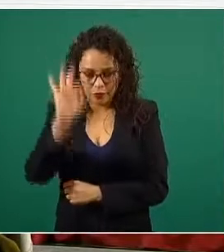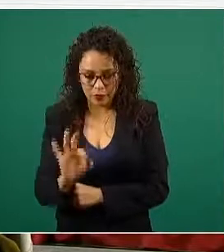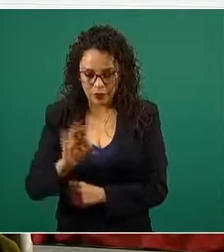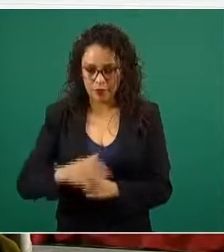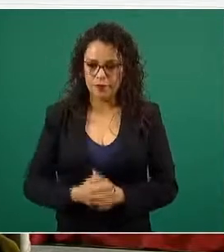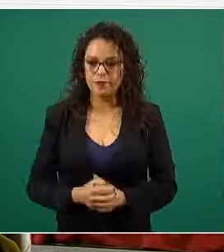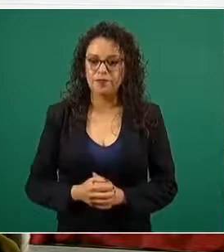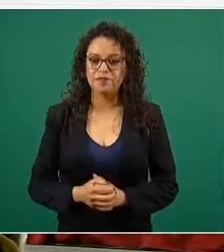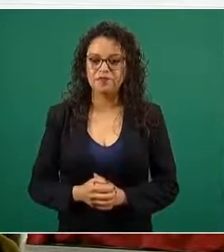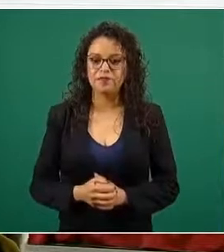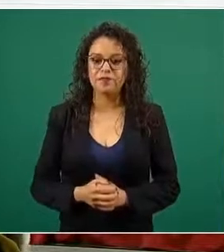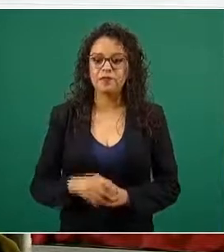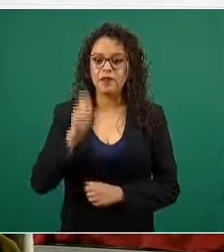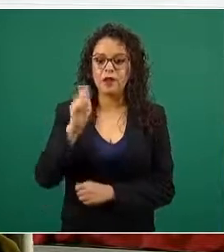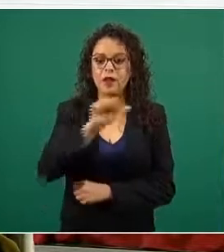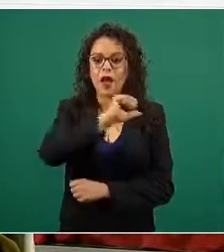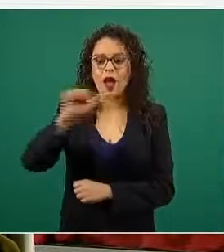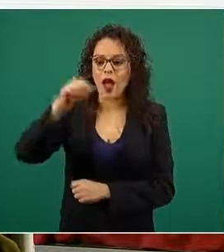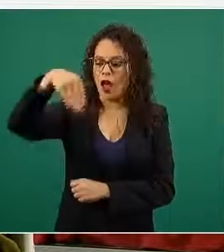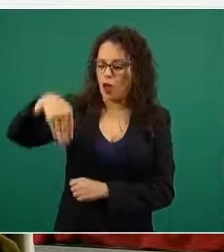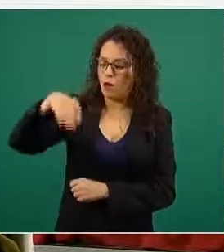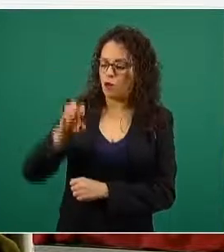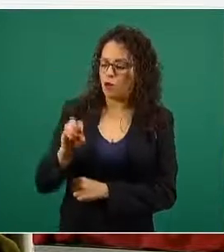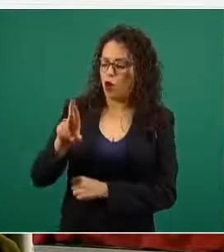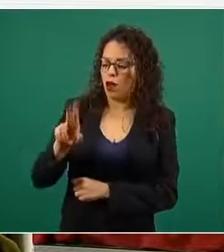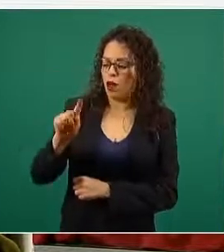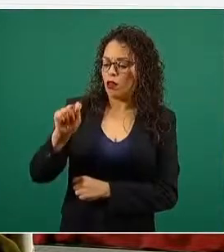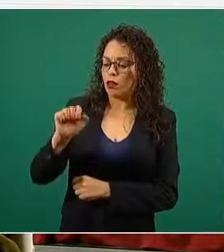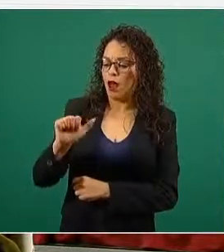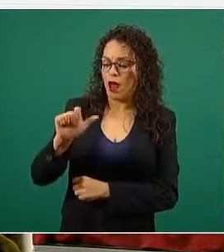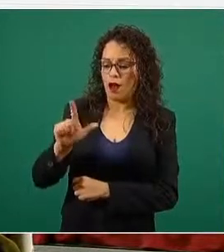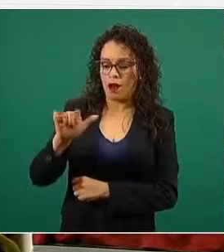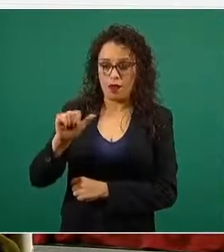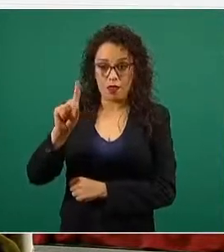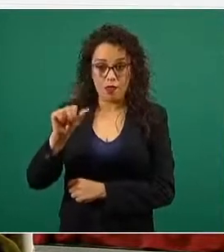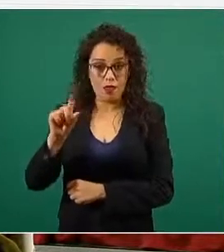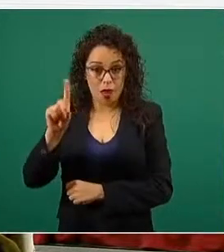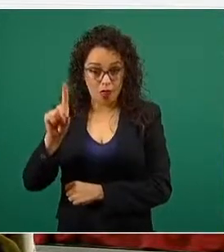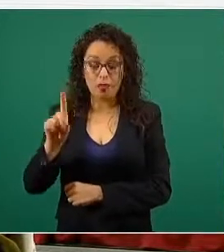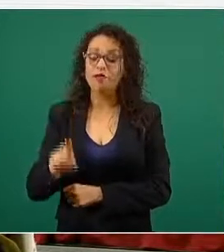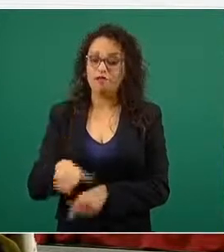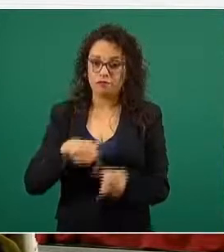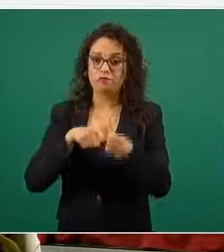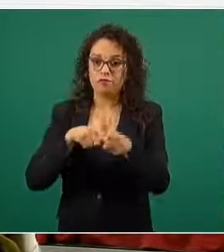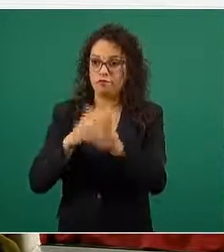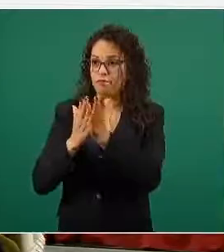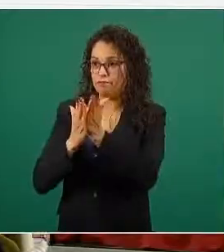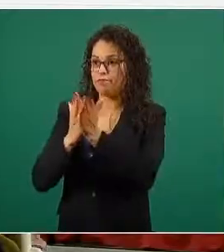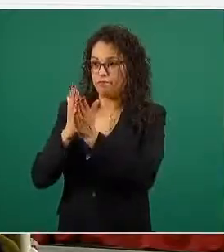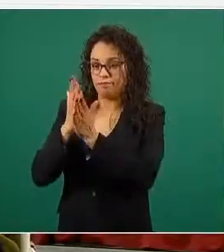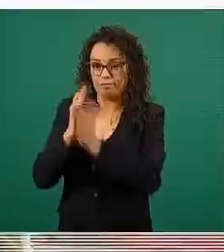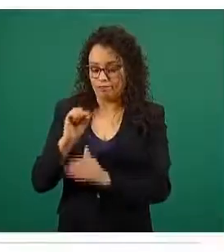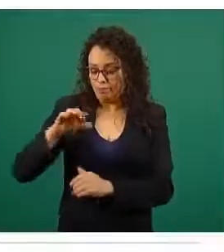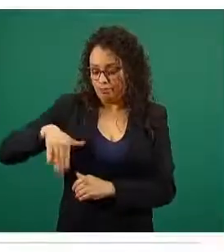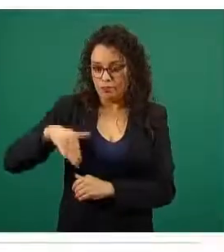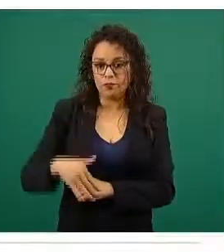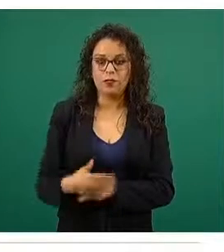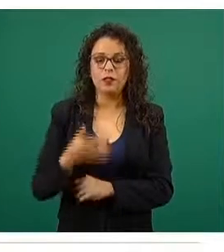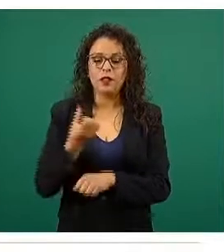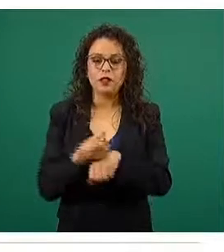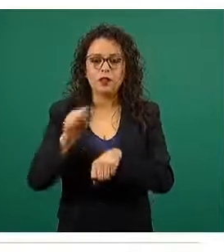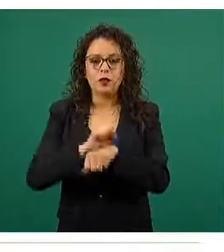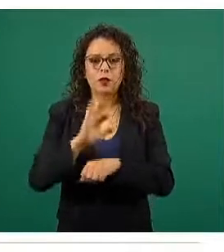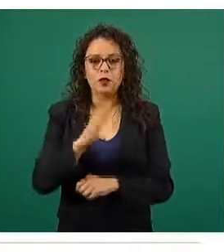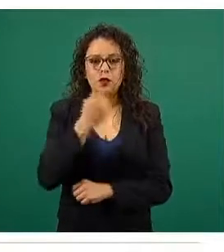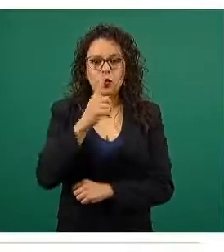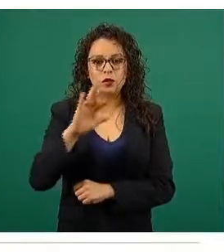mortalidad ha continuado todavía en ascenso, el ascenso más reciente es de 3% entre la semana 51 y la